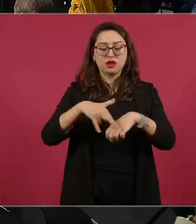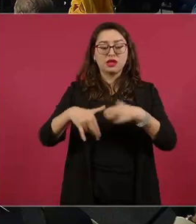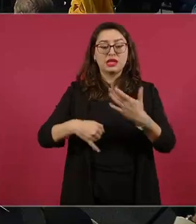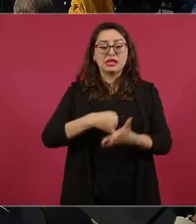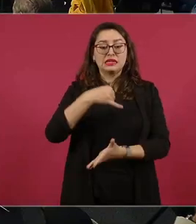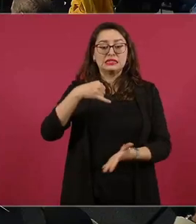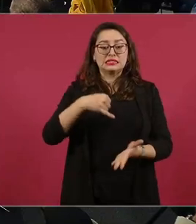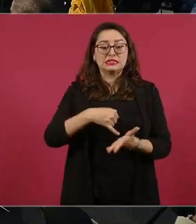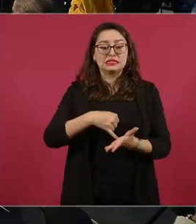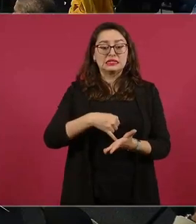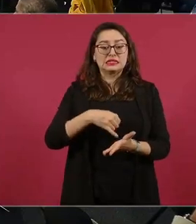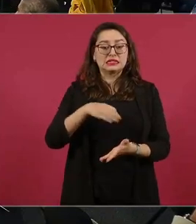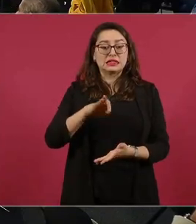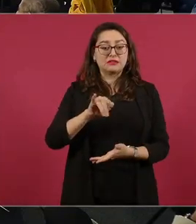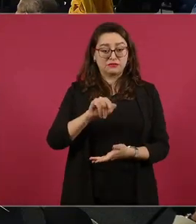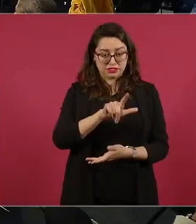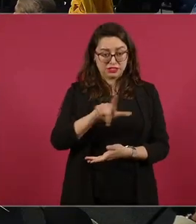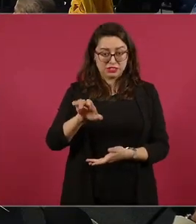Por eso, a ver si van.